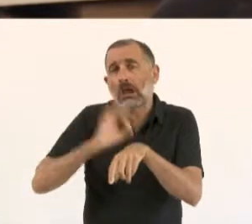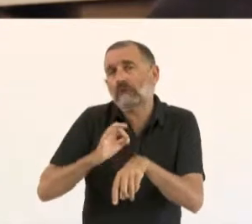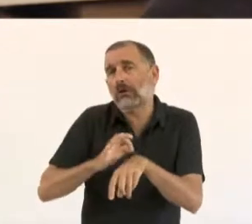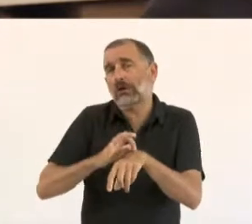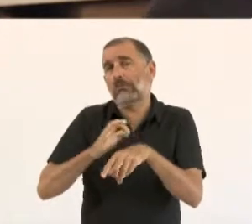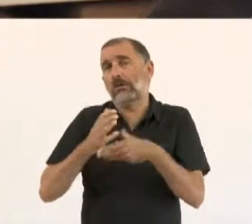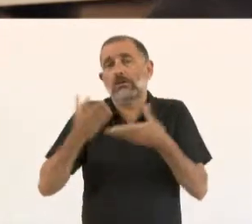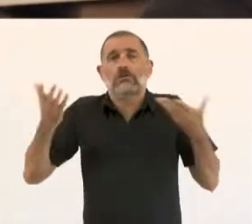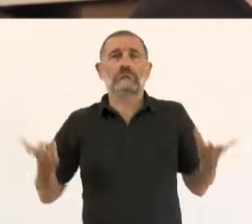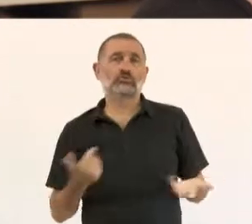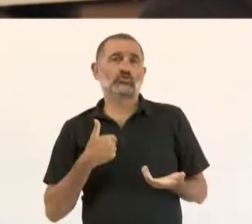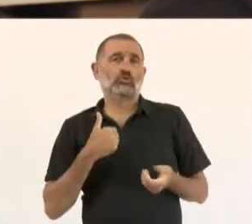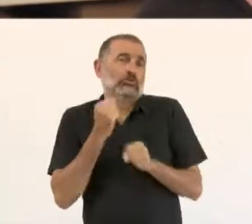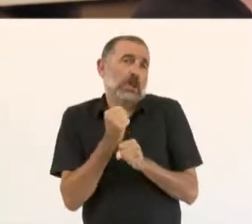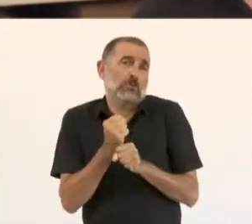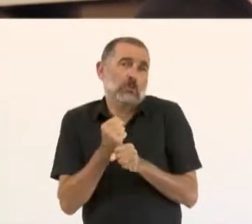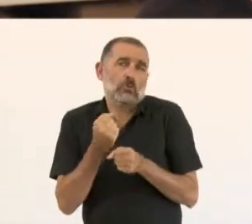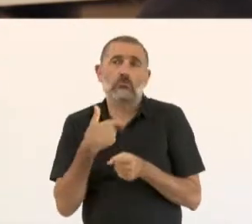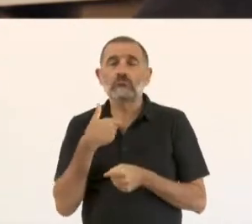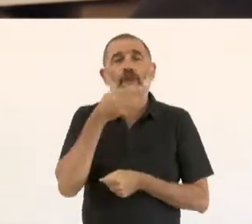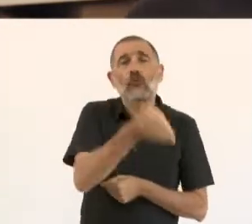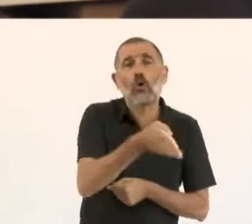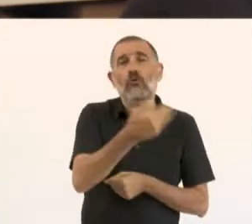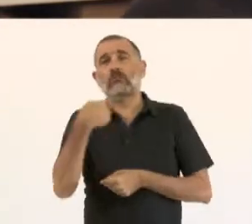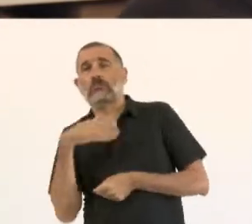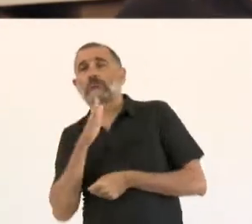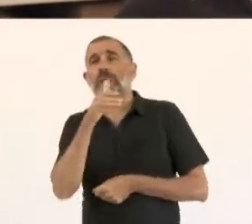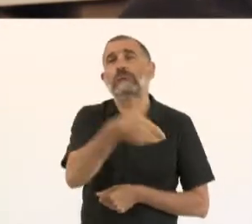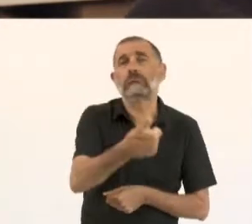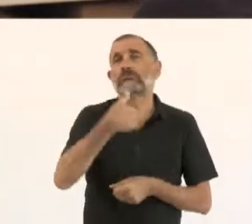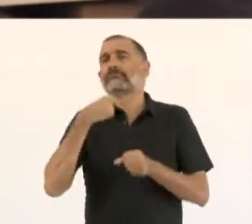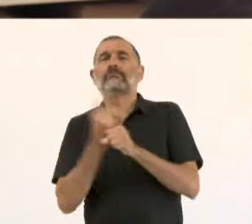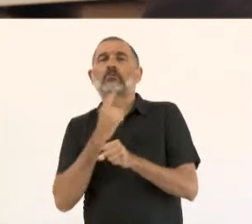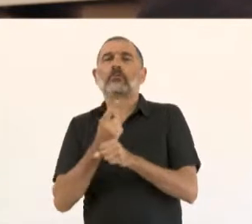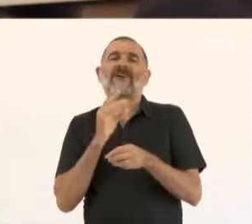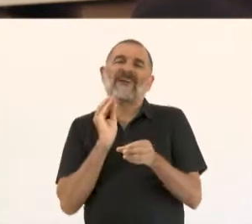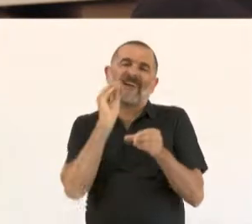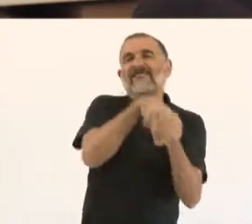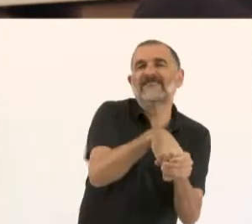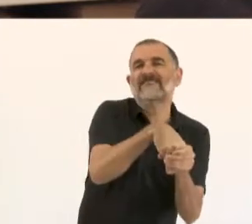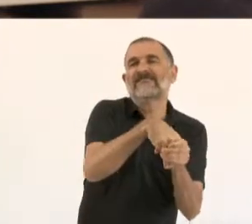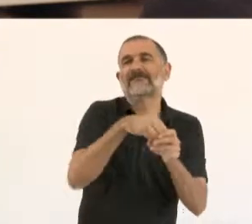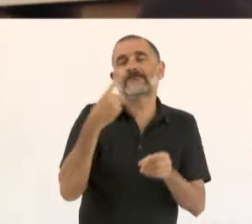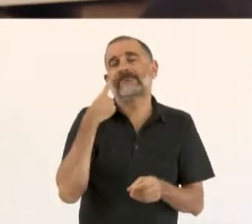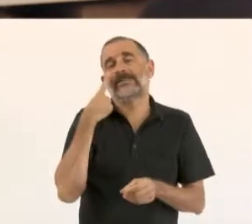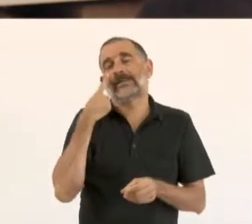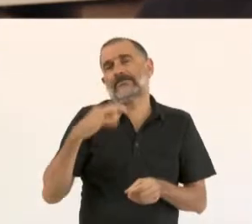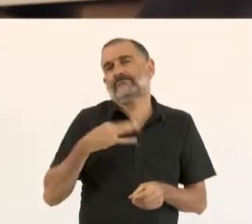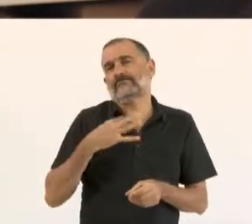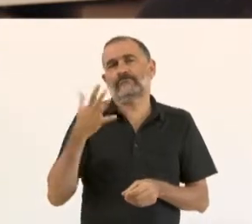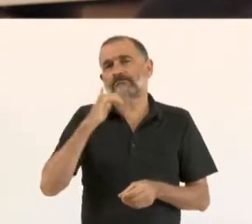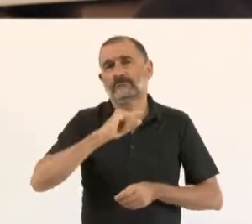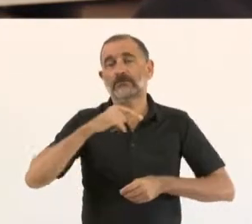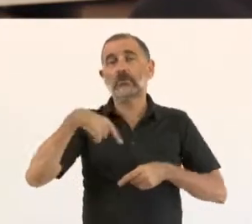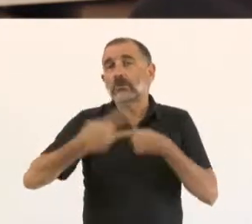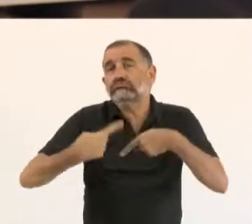grave. Uno tiene que ir y venir todo el tiempo porque no podés involucrarte, porque si no, no lo podrías